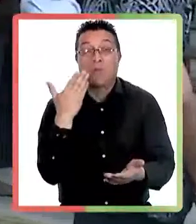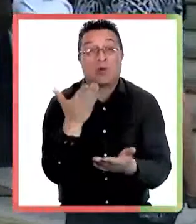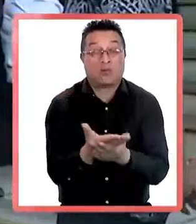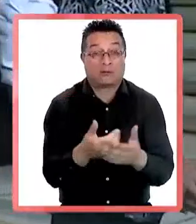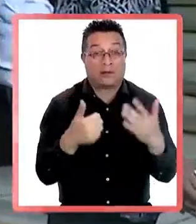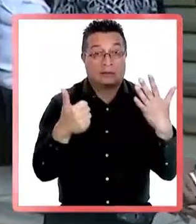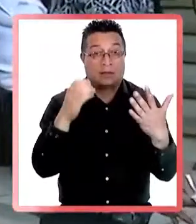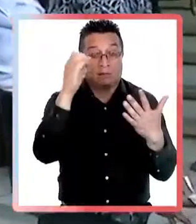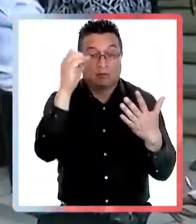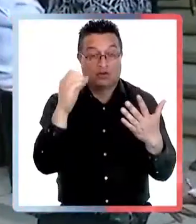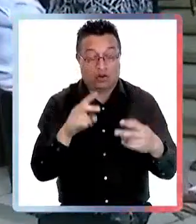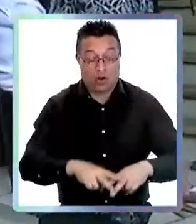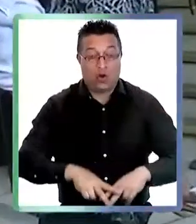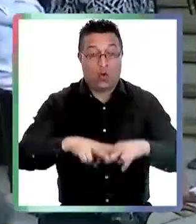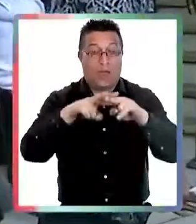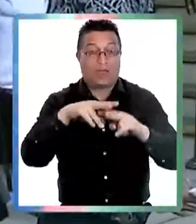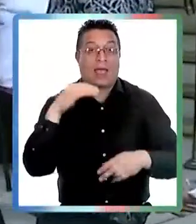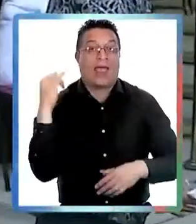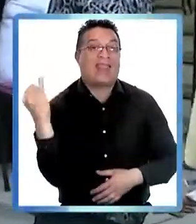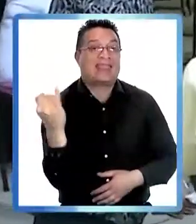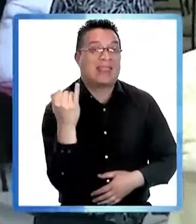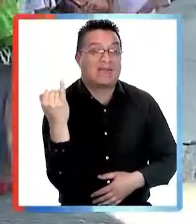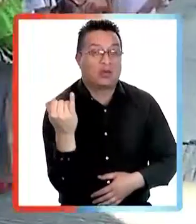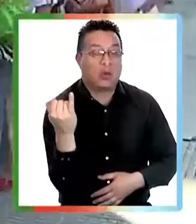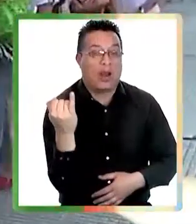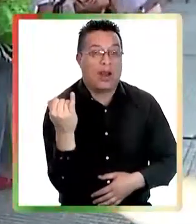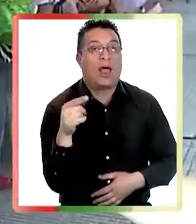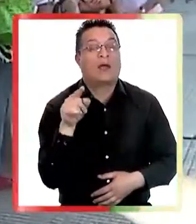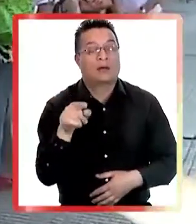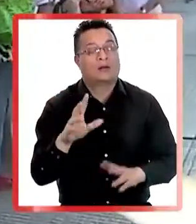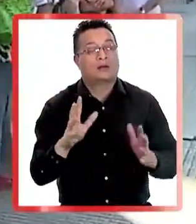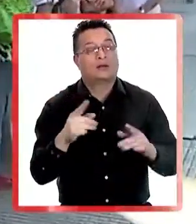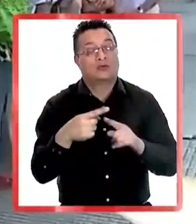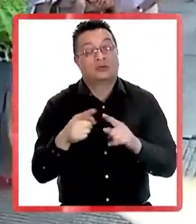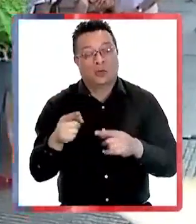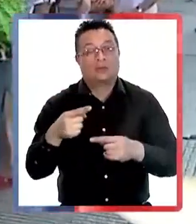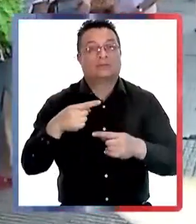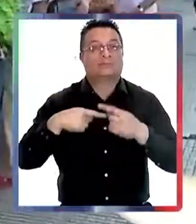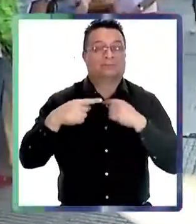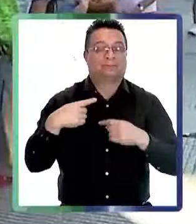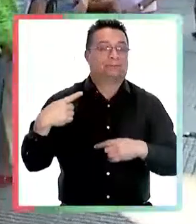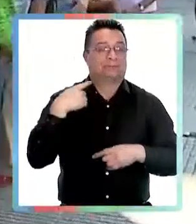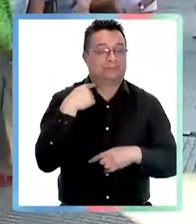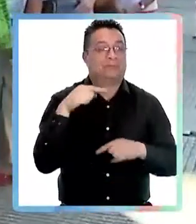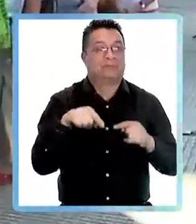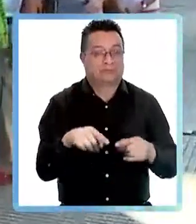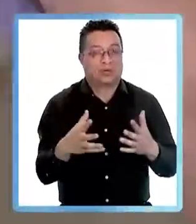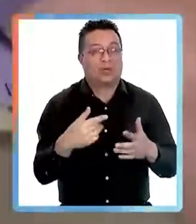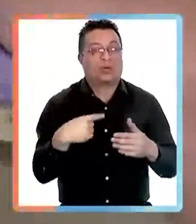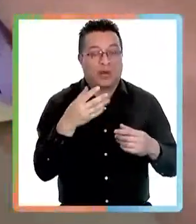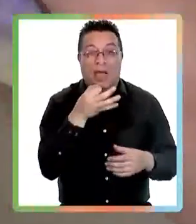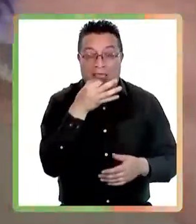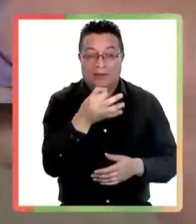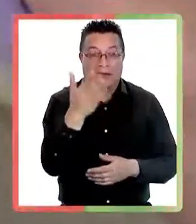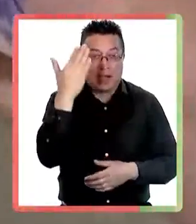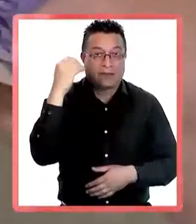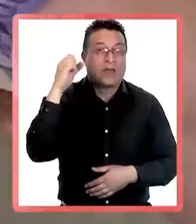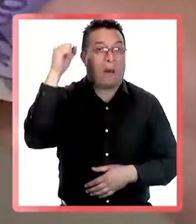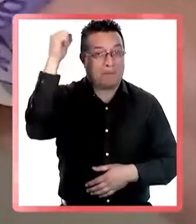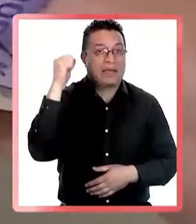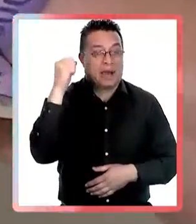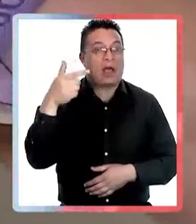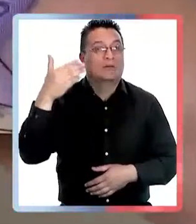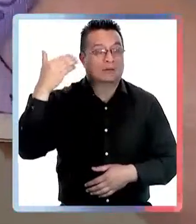el 6% vaya a las cuentas individuales, aparte de ser un retroceso incluso respecto a lo que planteó el gobierno de